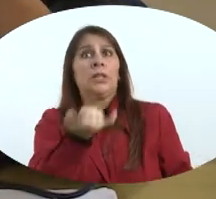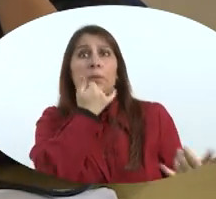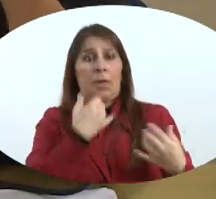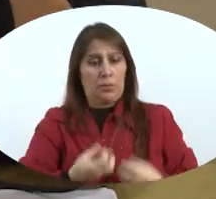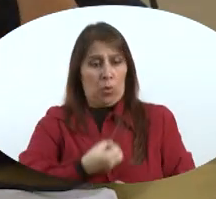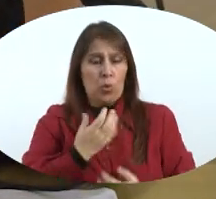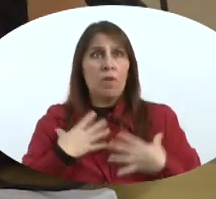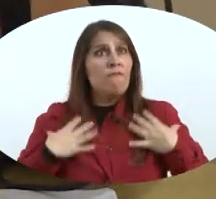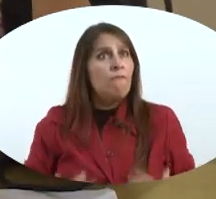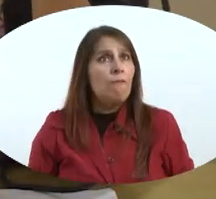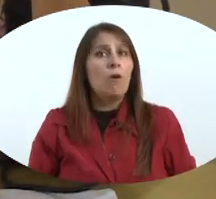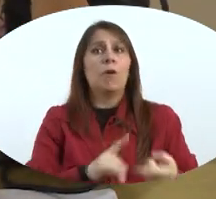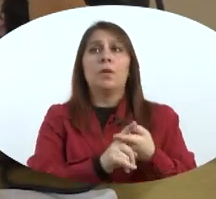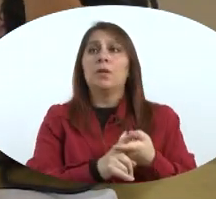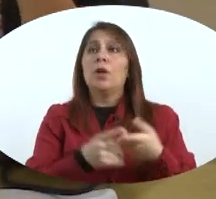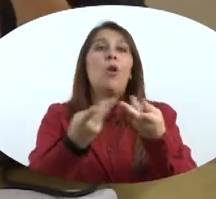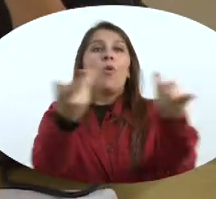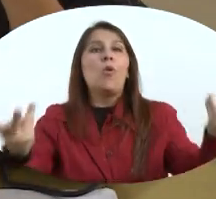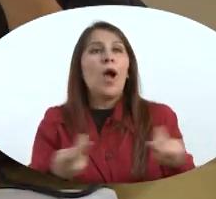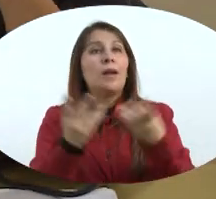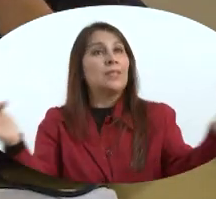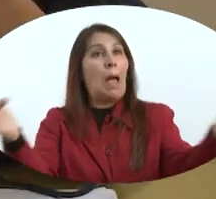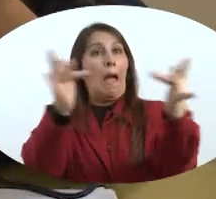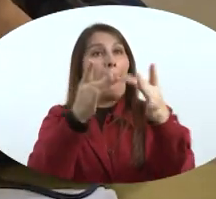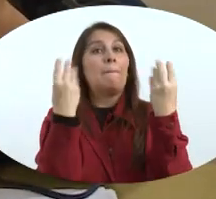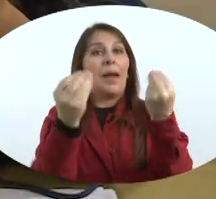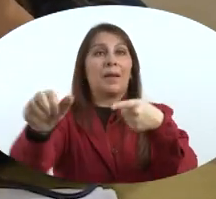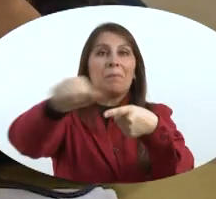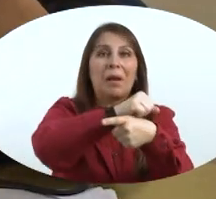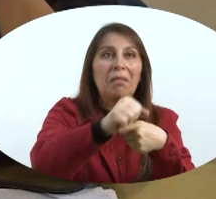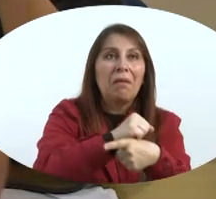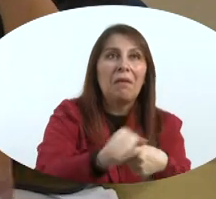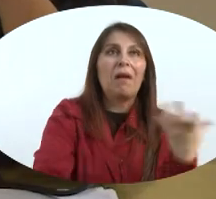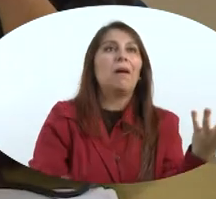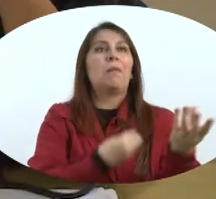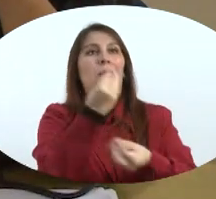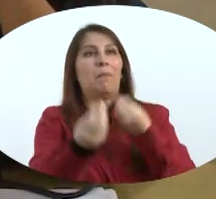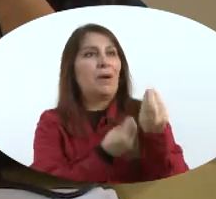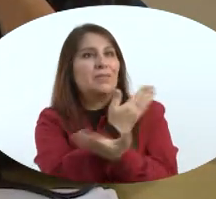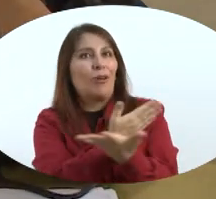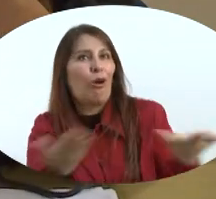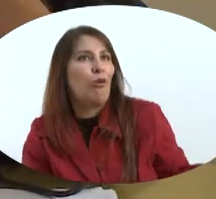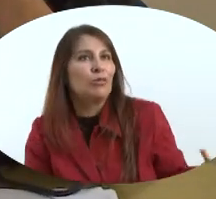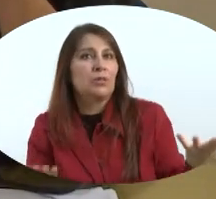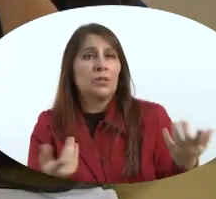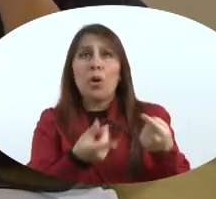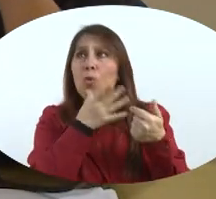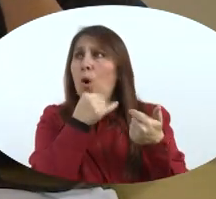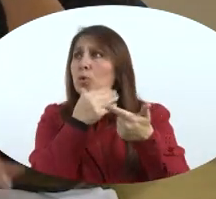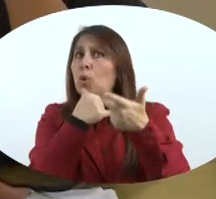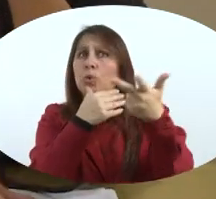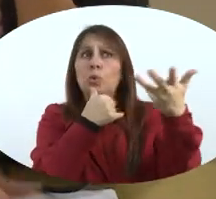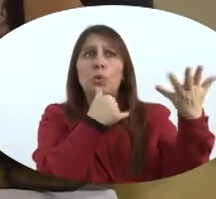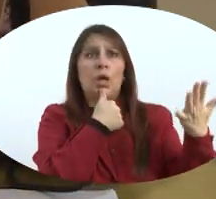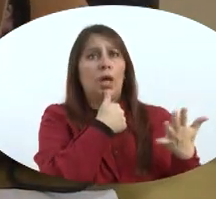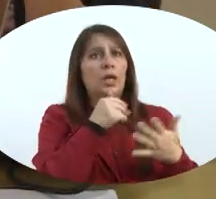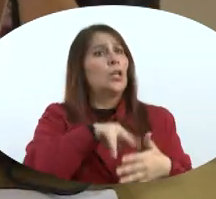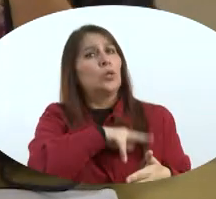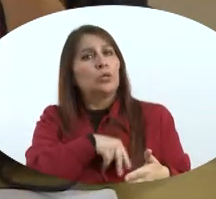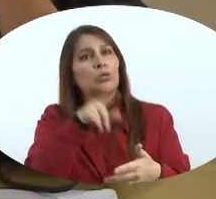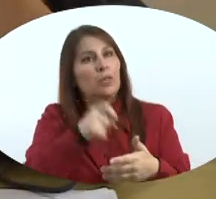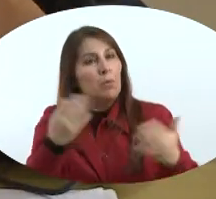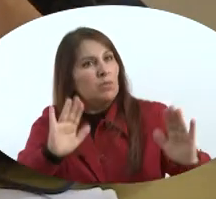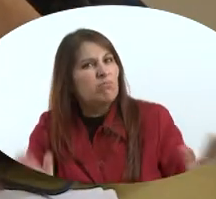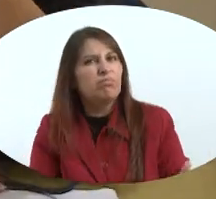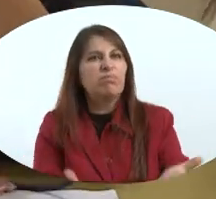uniformes escenarios adecuados para entrenar para ensayar para hacer parkour un montón de cosas que nosotros debemos impulsar